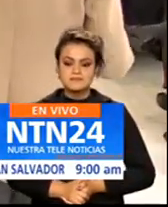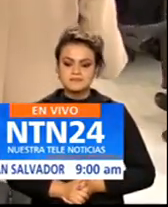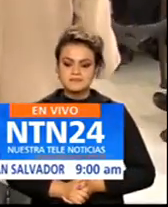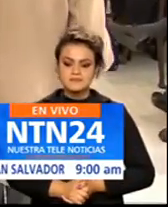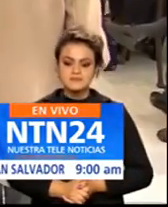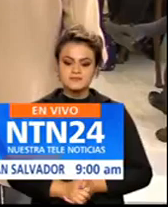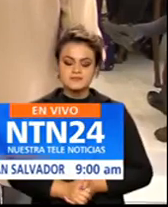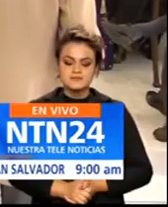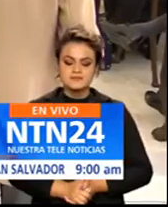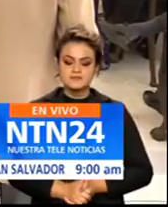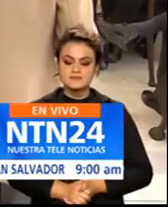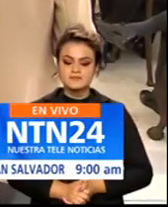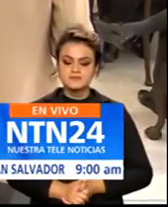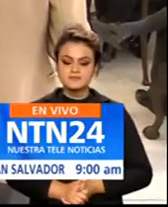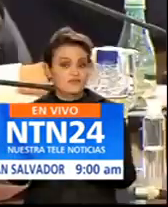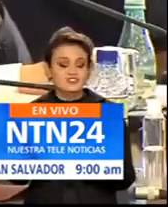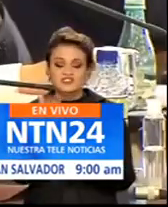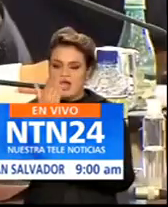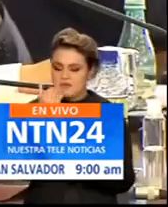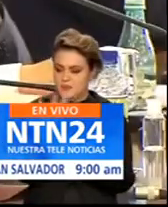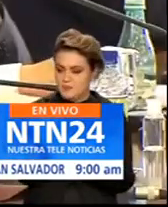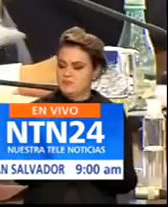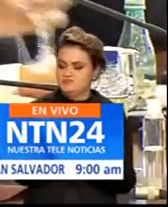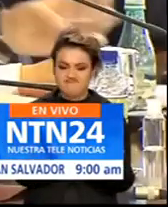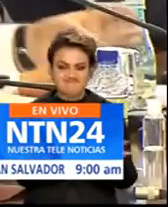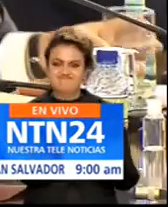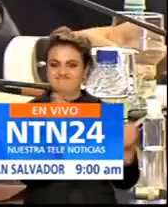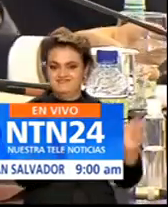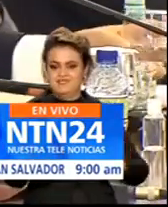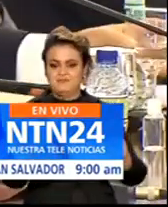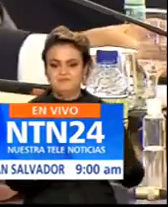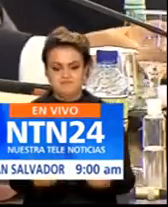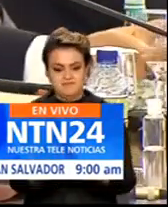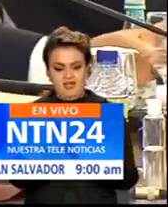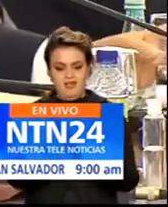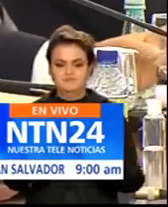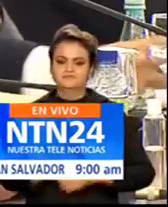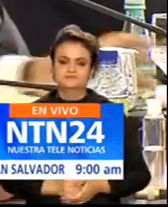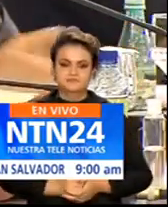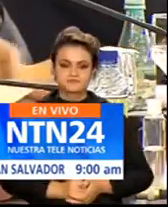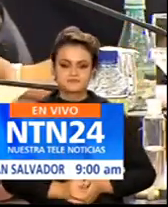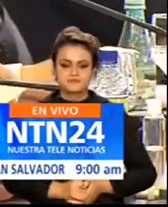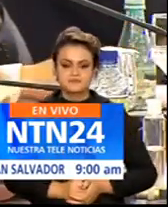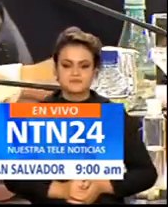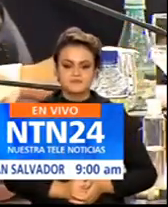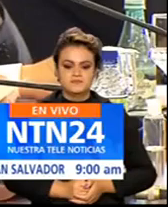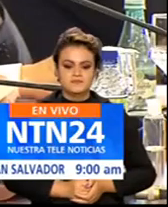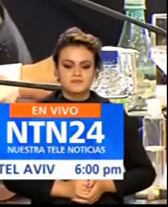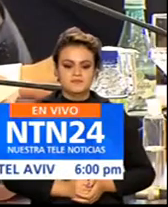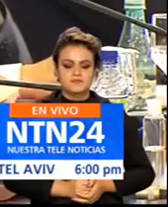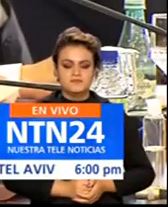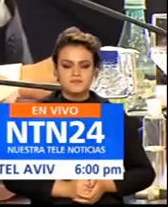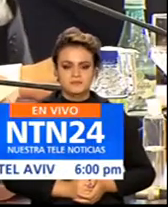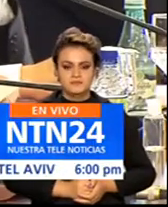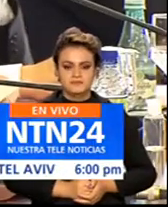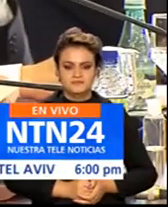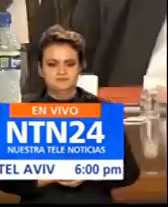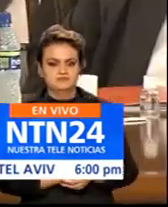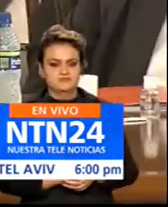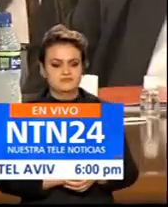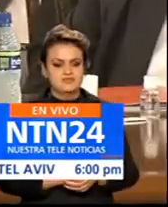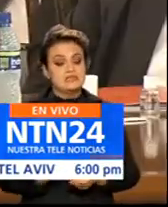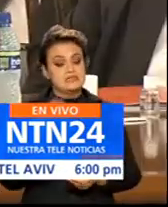ideológicos y crisis internas con excepción de la presidenta de Perú Dina boluarte quien ha sido duramente